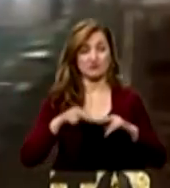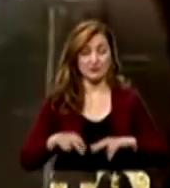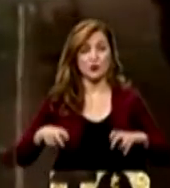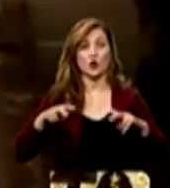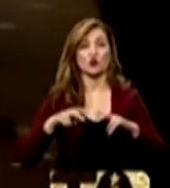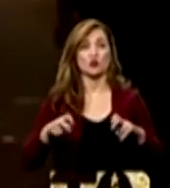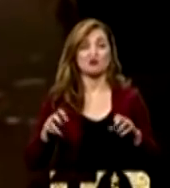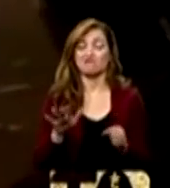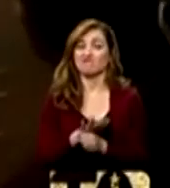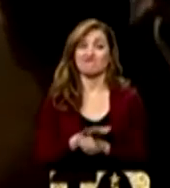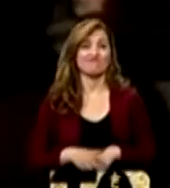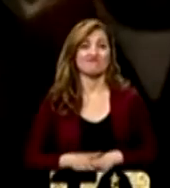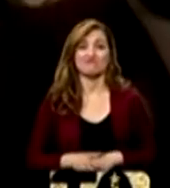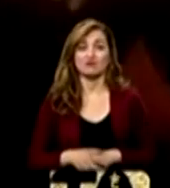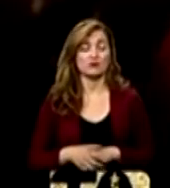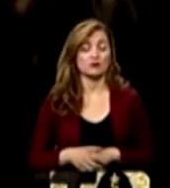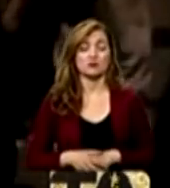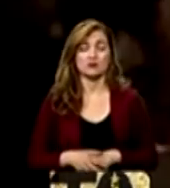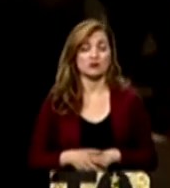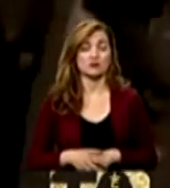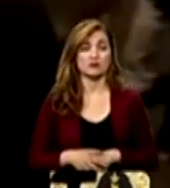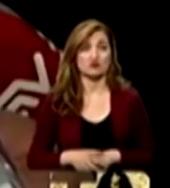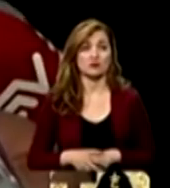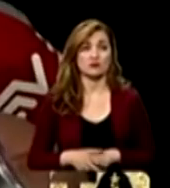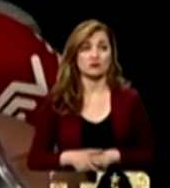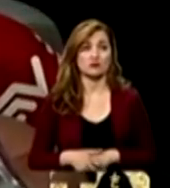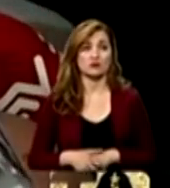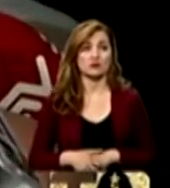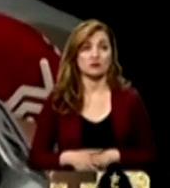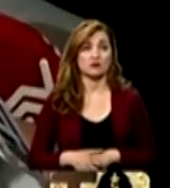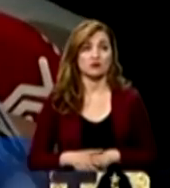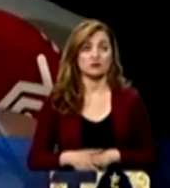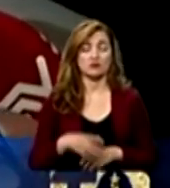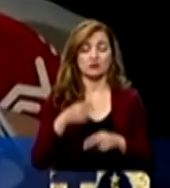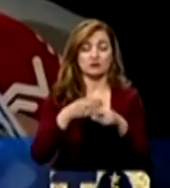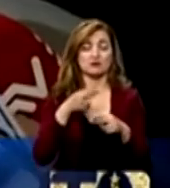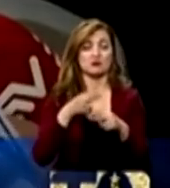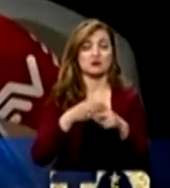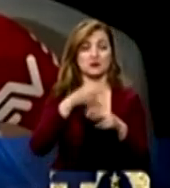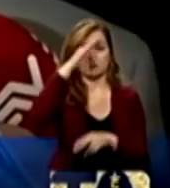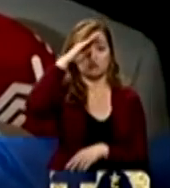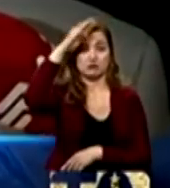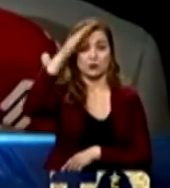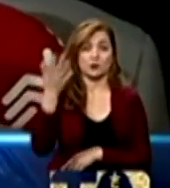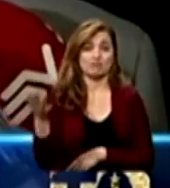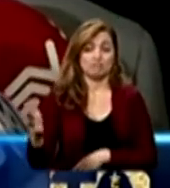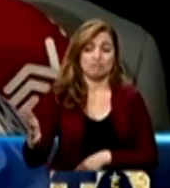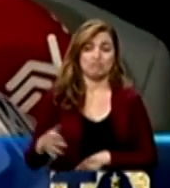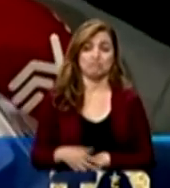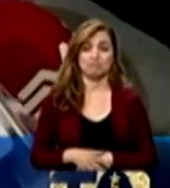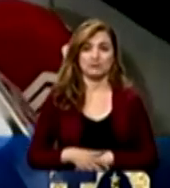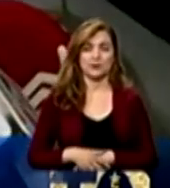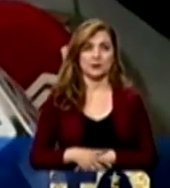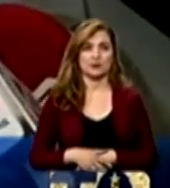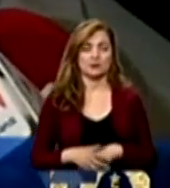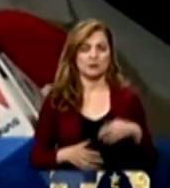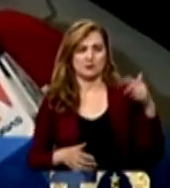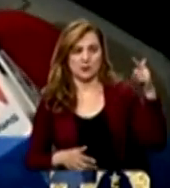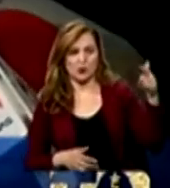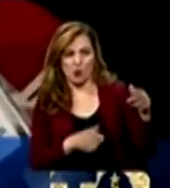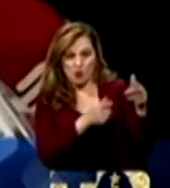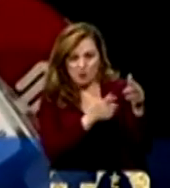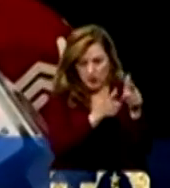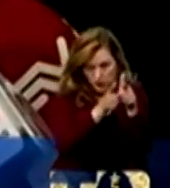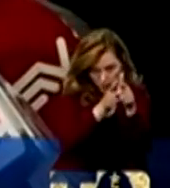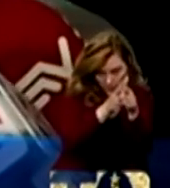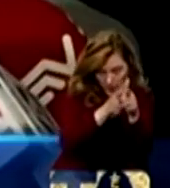son insuficientes e incompletas. No hay el nombre de un solo policía de los francotiradores que habían al un